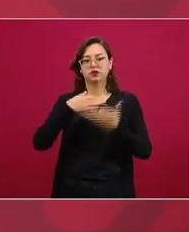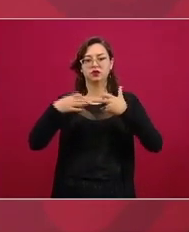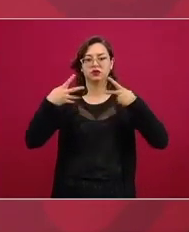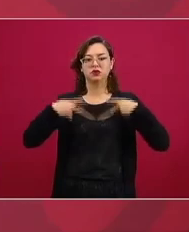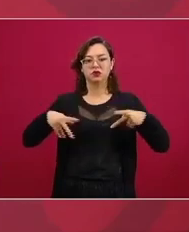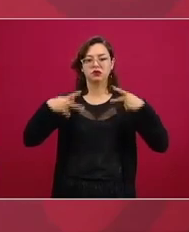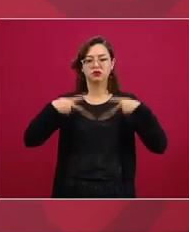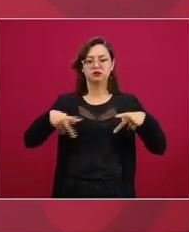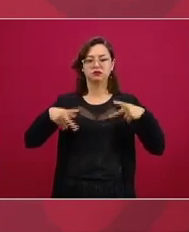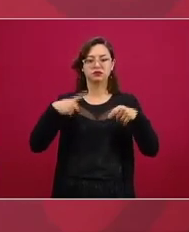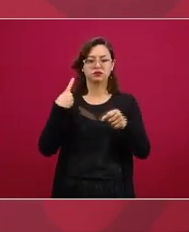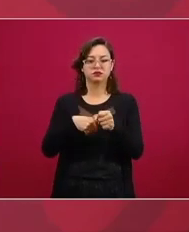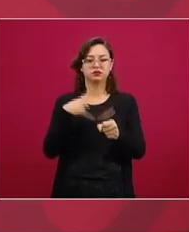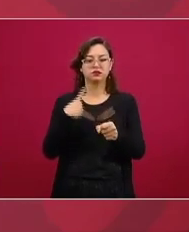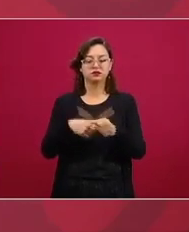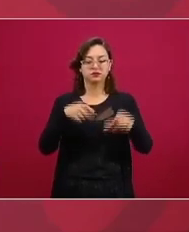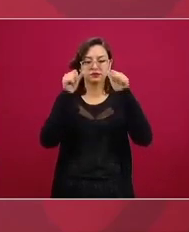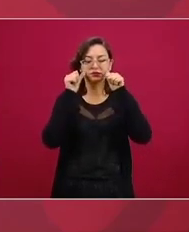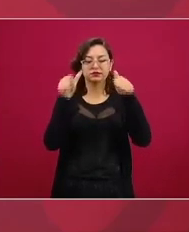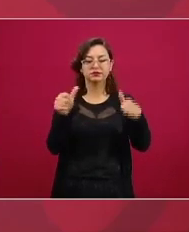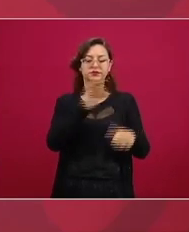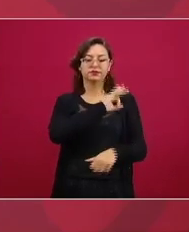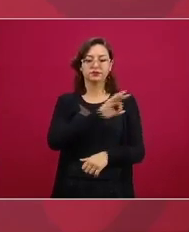los enfermos.